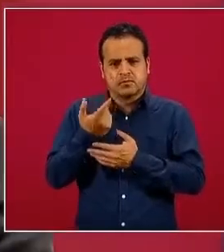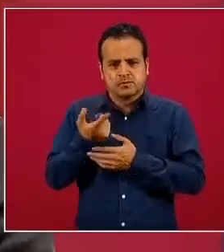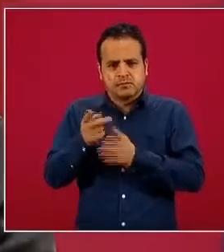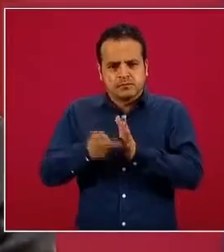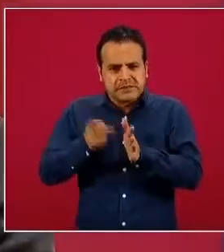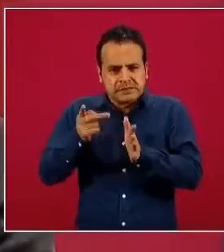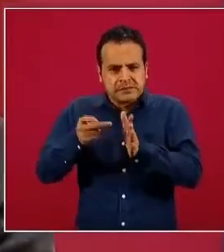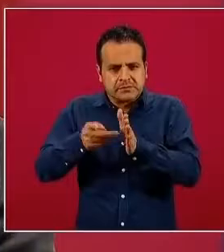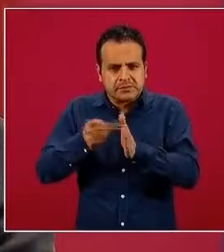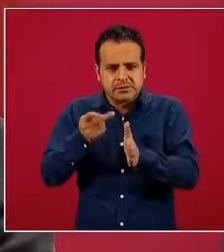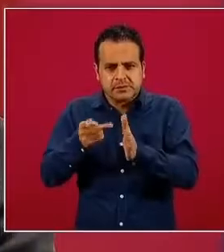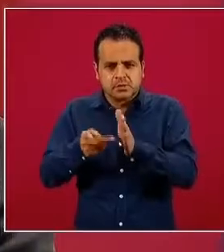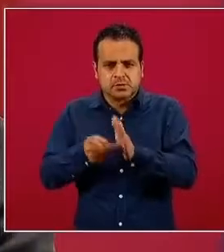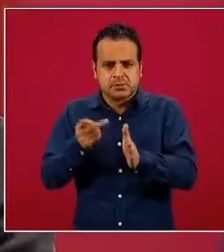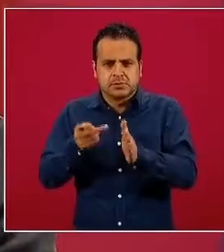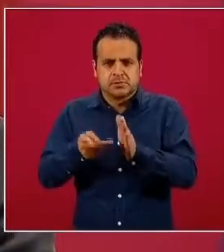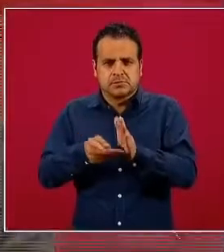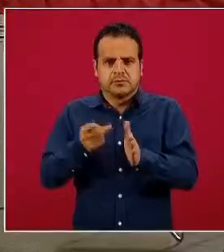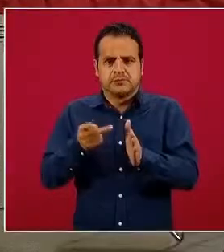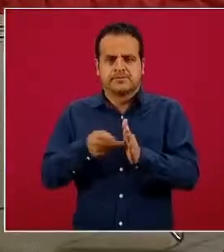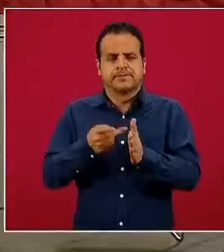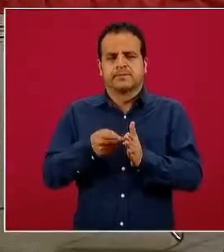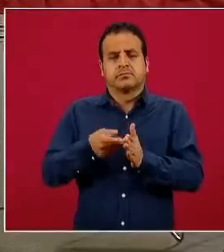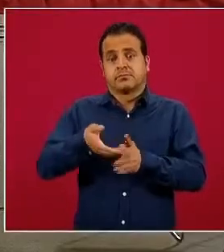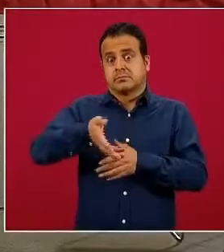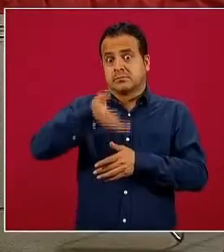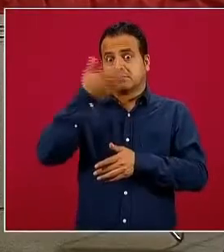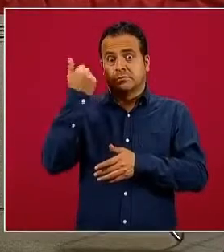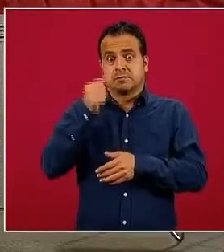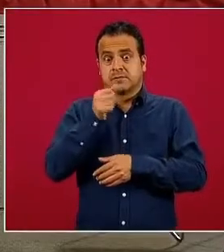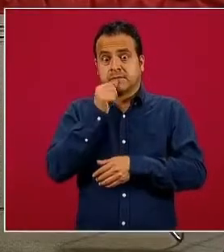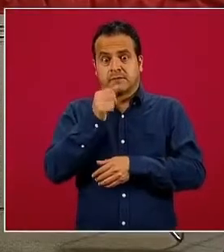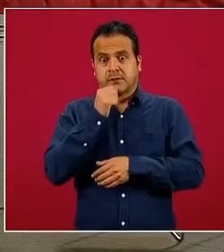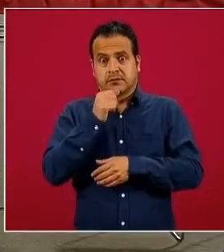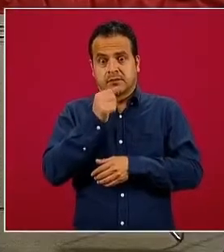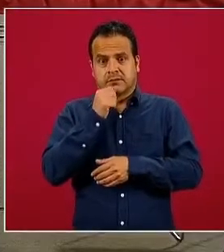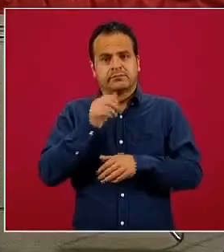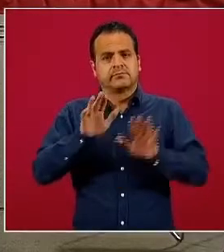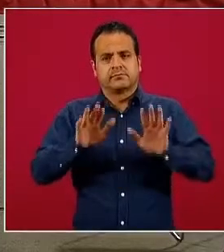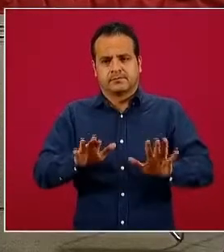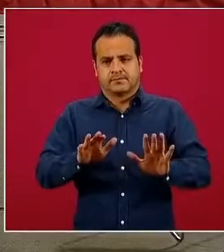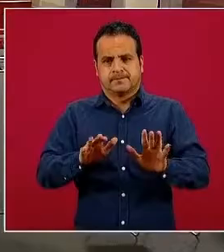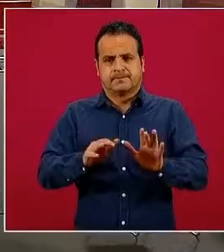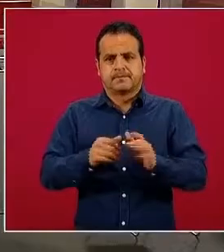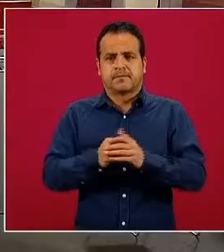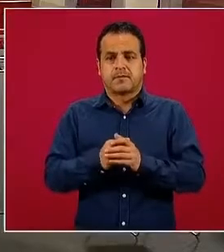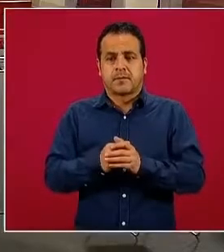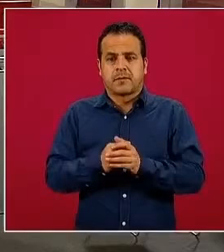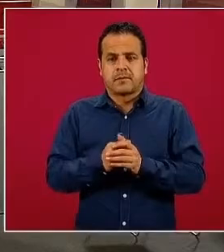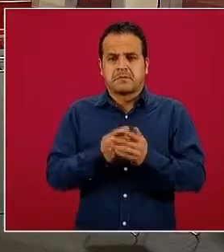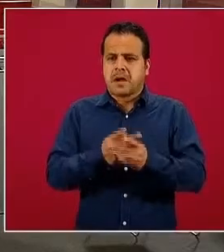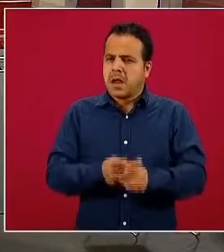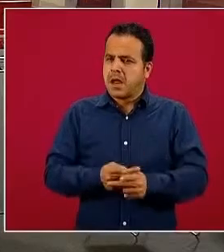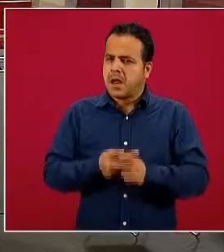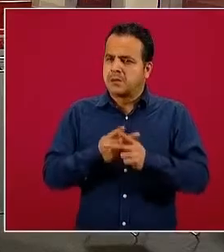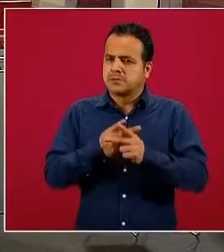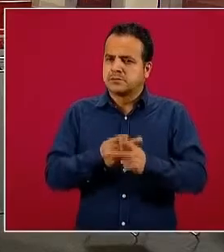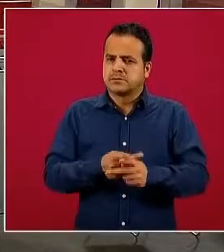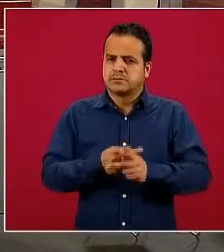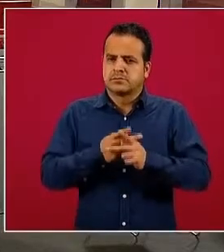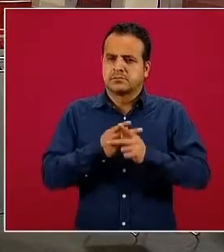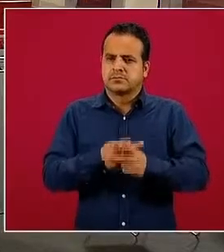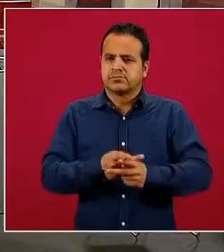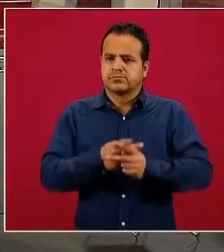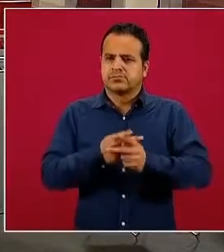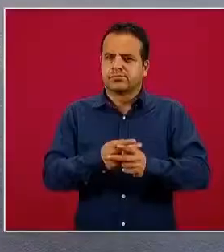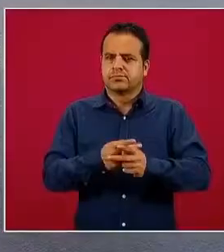va a ocurrir en las personas enfermas. Entonces hay que tener todavía cautela al respecto. Gracias. Por favor.